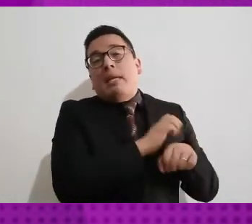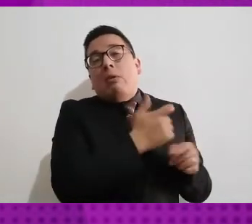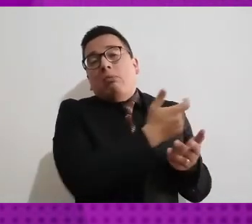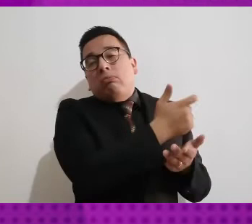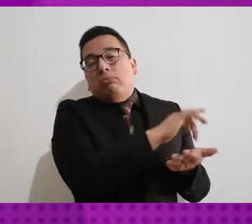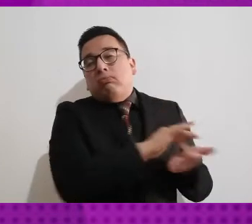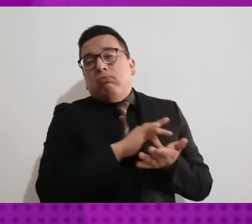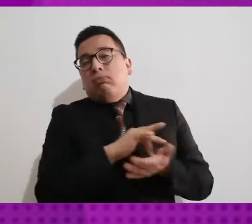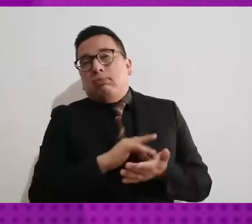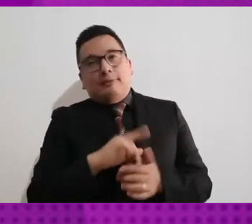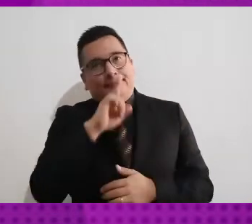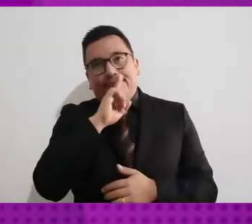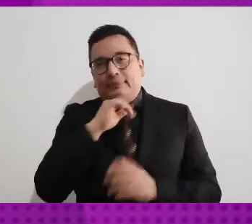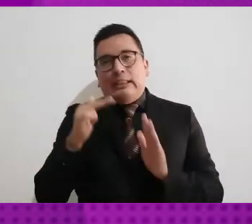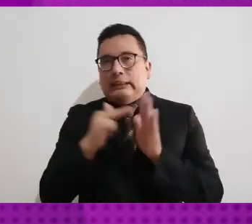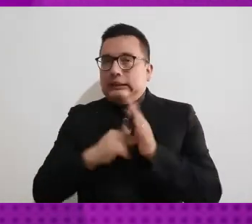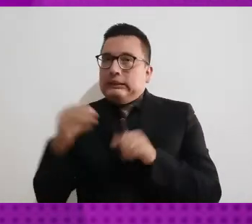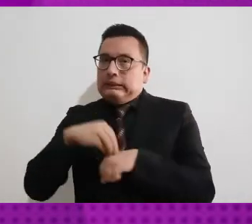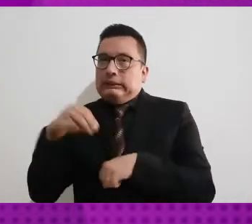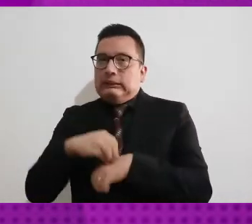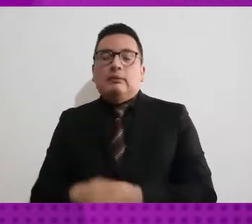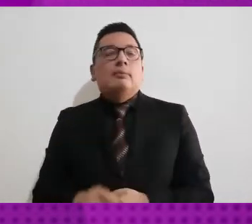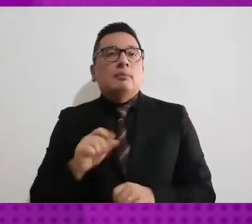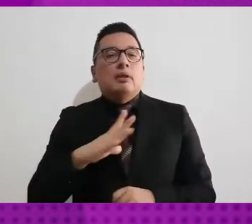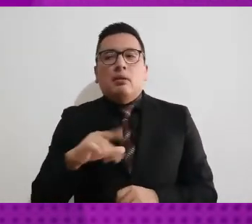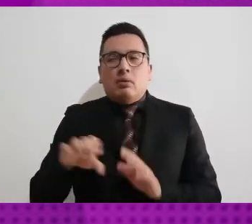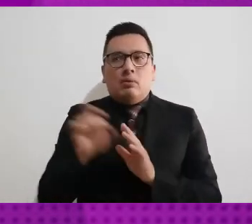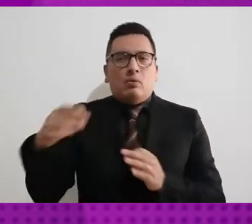muchas reglas en la propaganda, se regularon las precampañas,